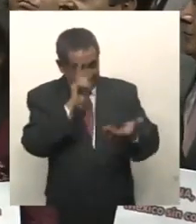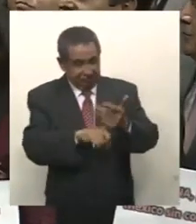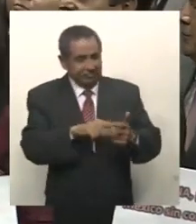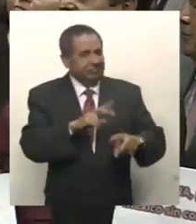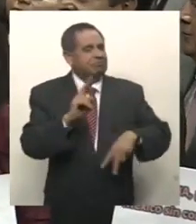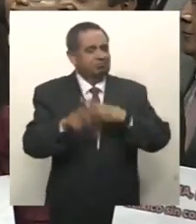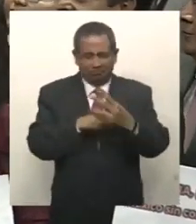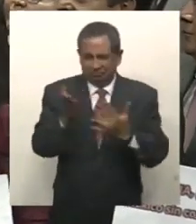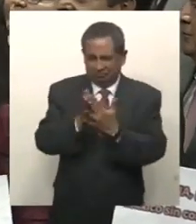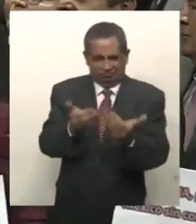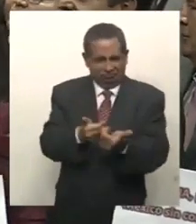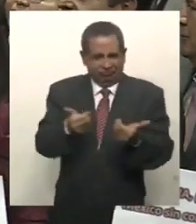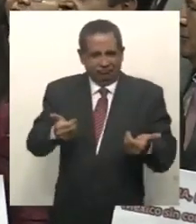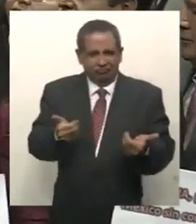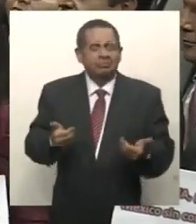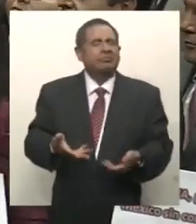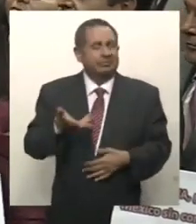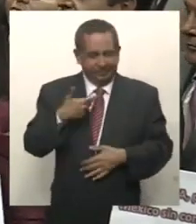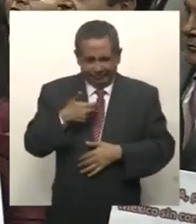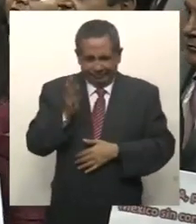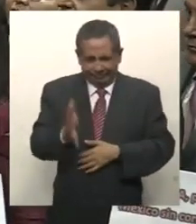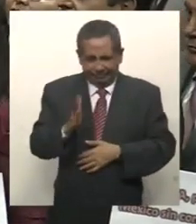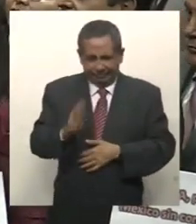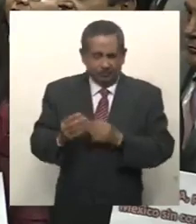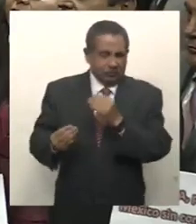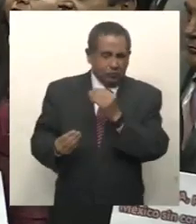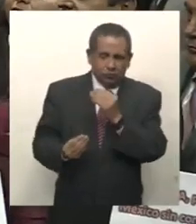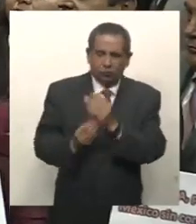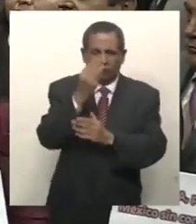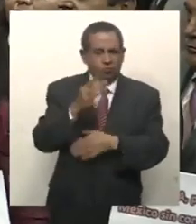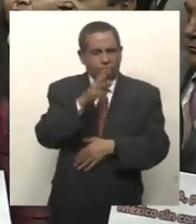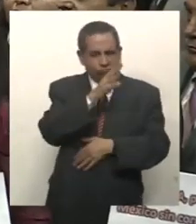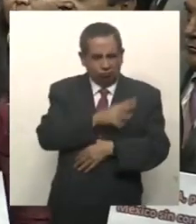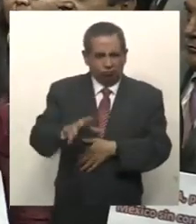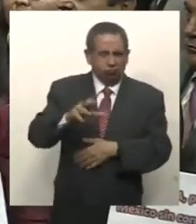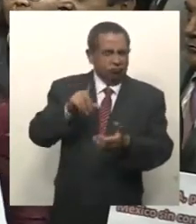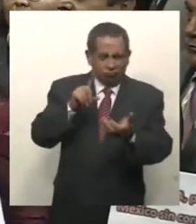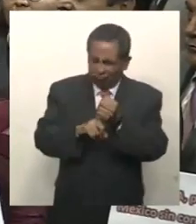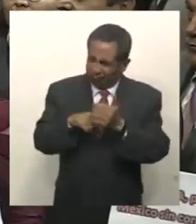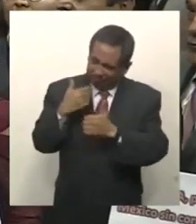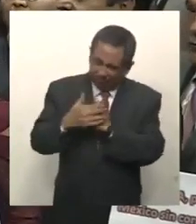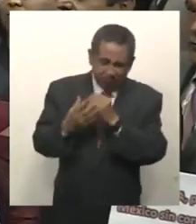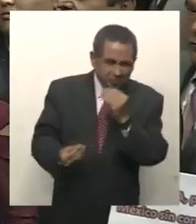va a haber ahora un extraordinario